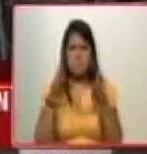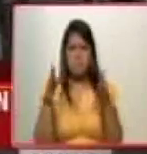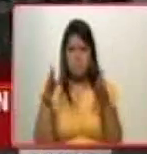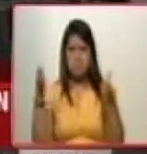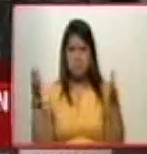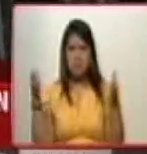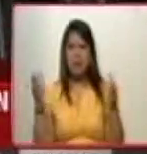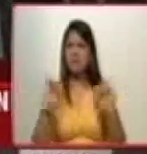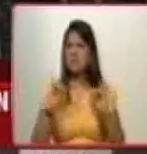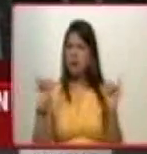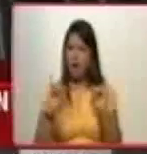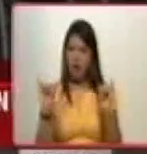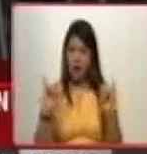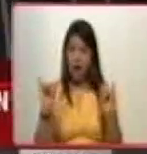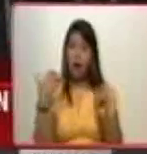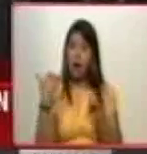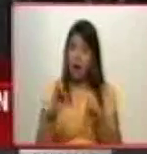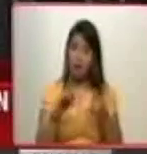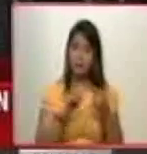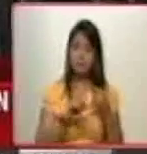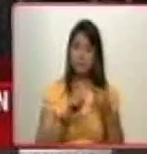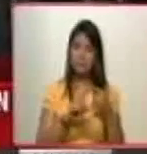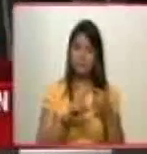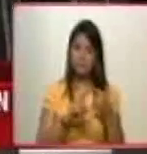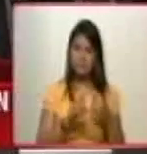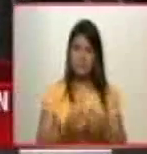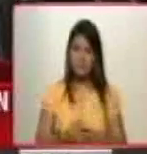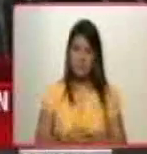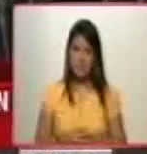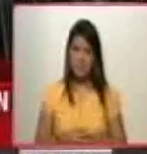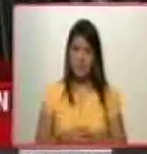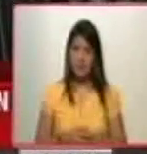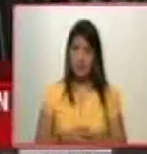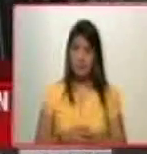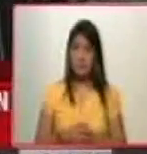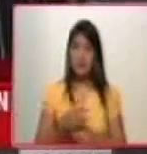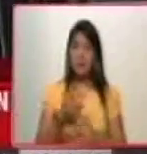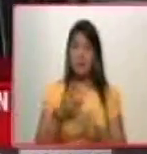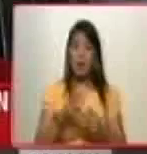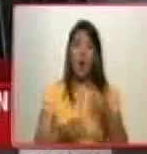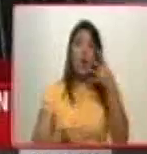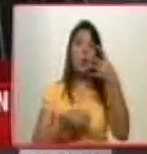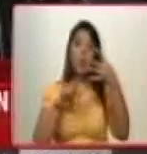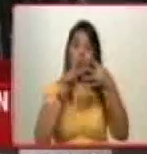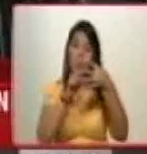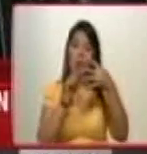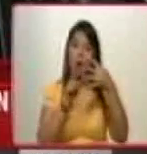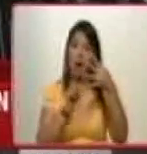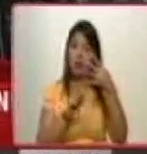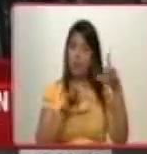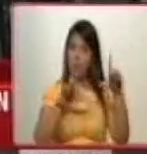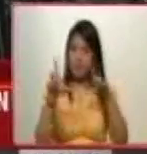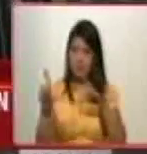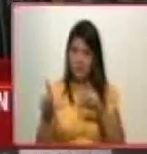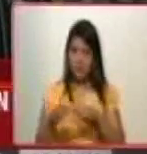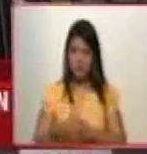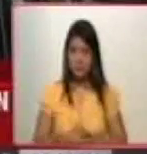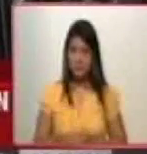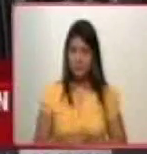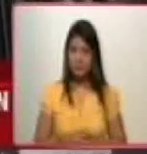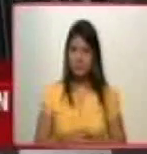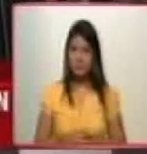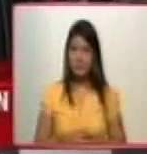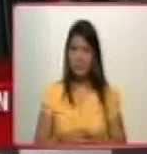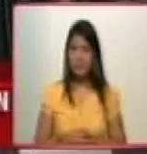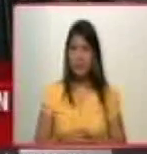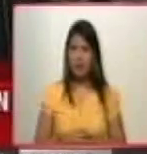ya cuenta con esta hora incluyendo las cuatro estaciones y al día